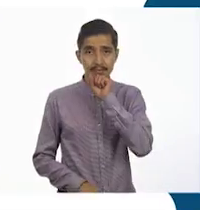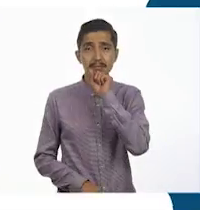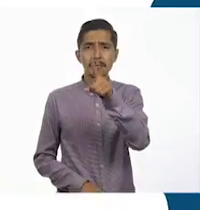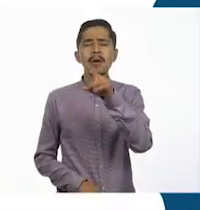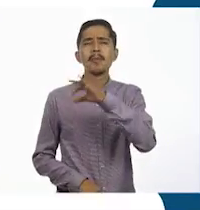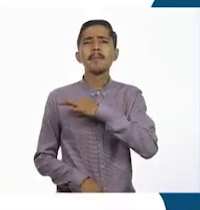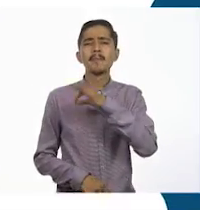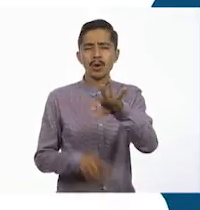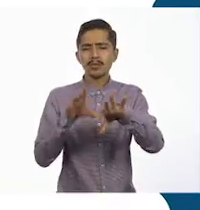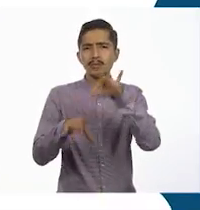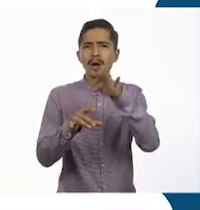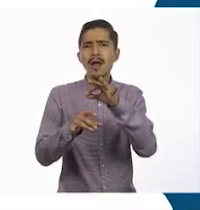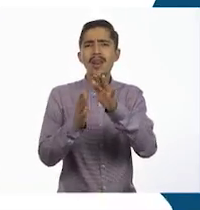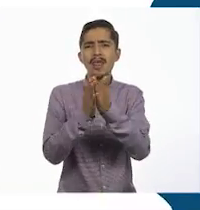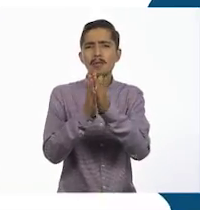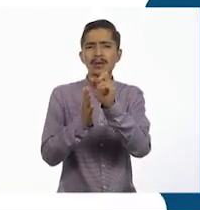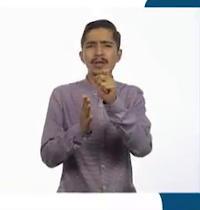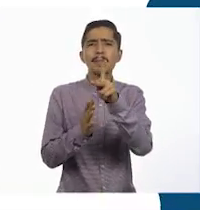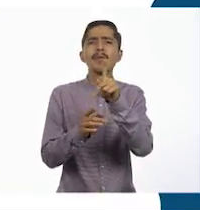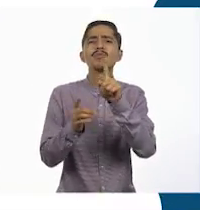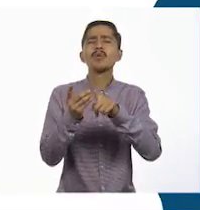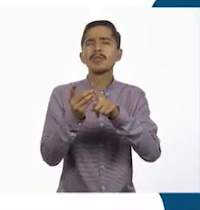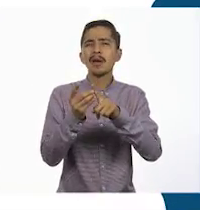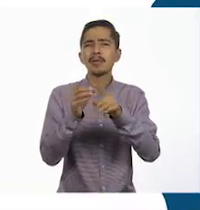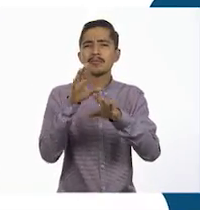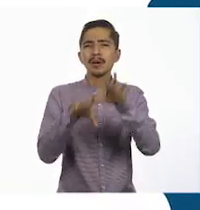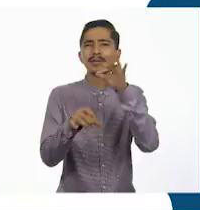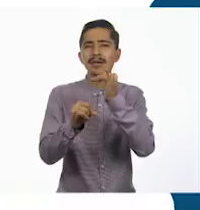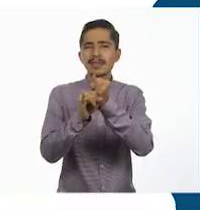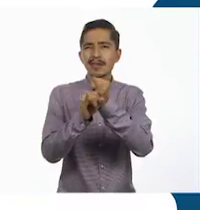También puedes encontrar los libros de texto en la página